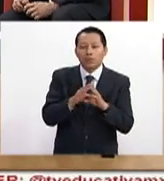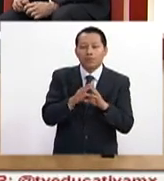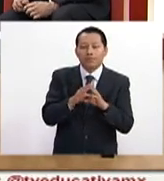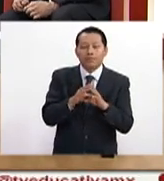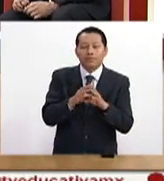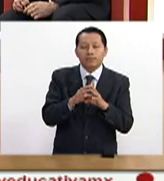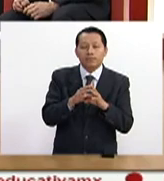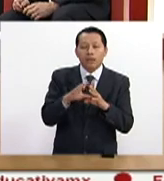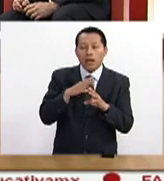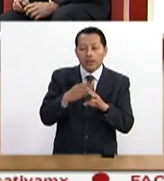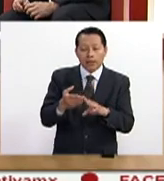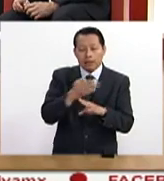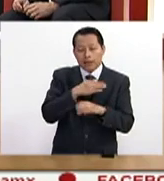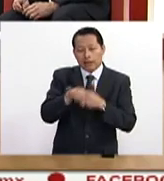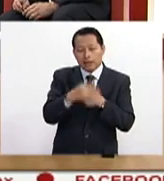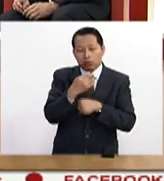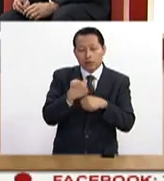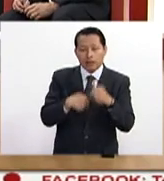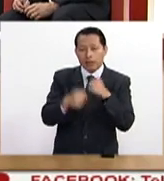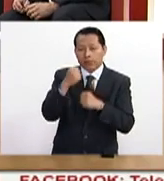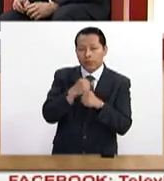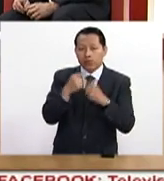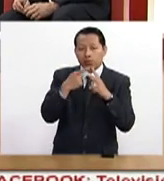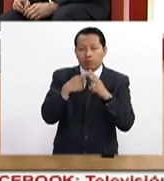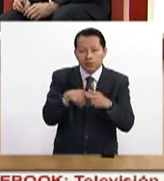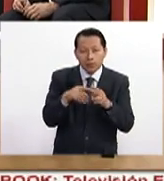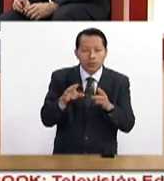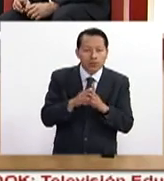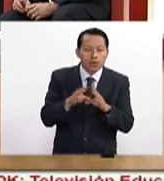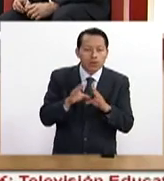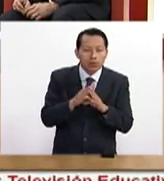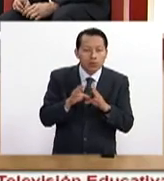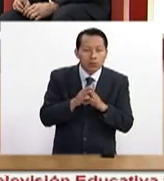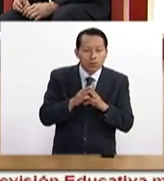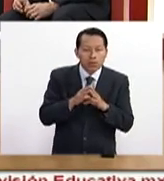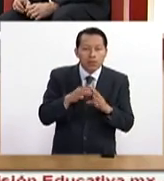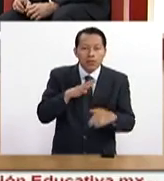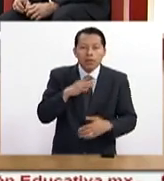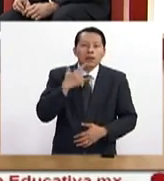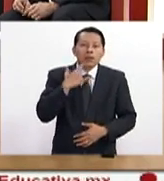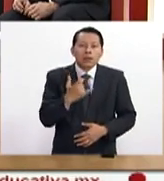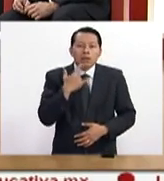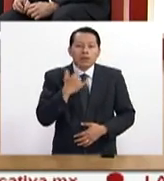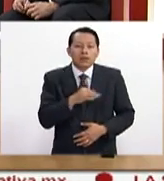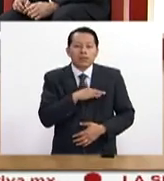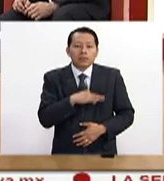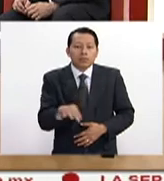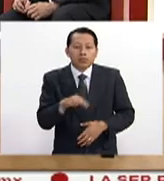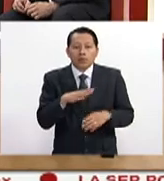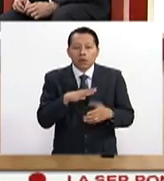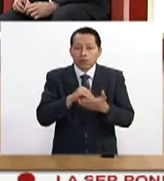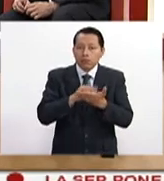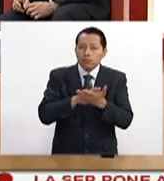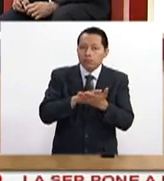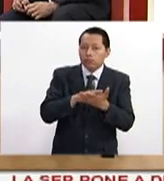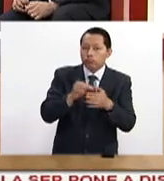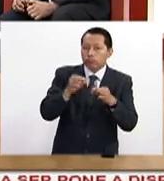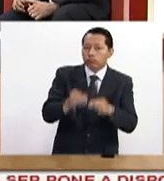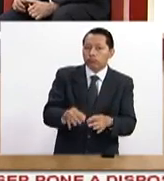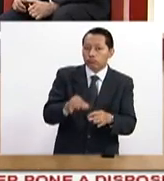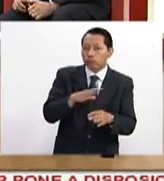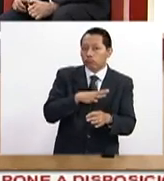hace 14 años iniciamos nosotros un esfuerzo por obtener la denominación de origen del